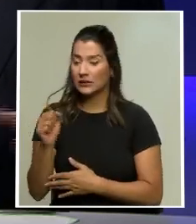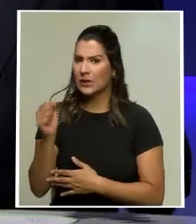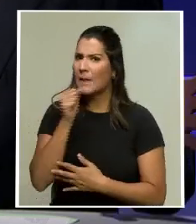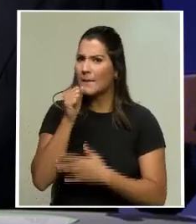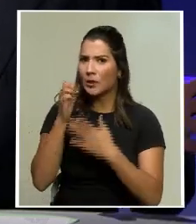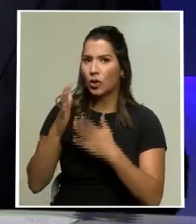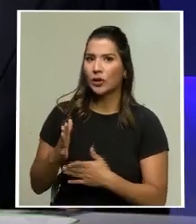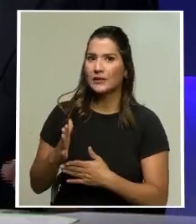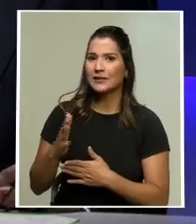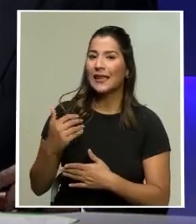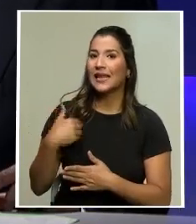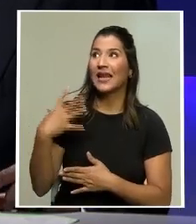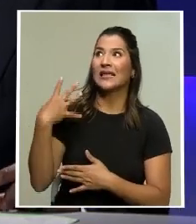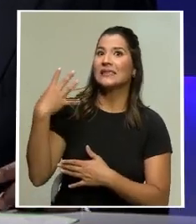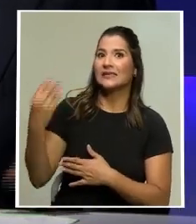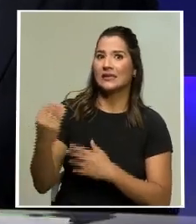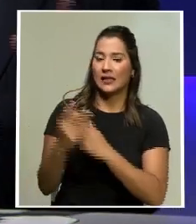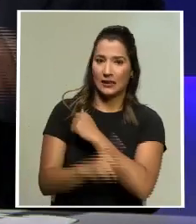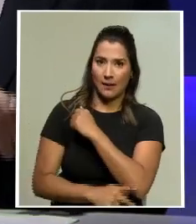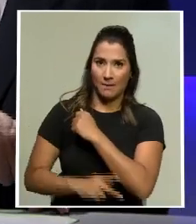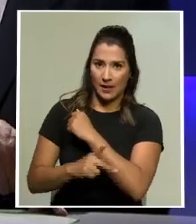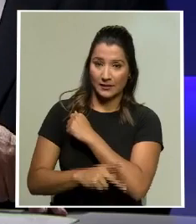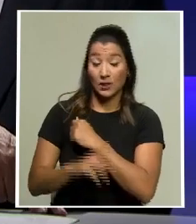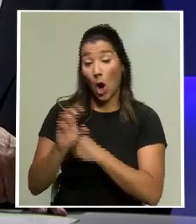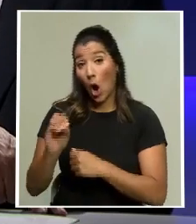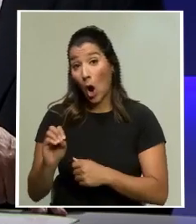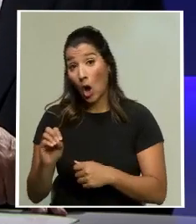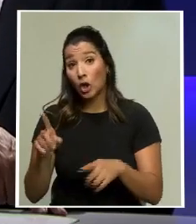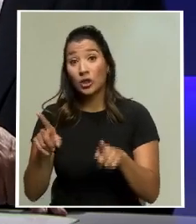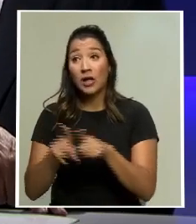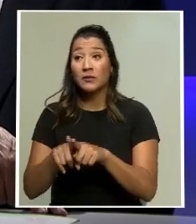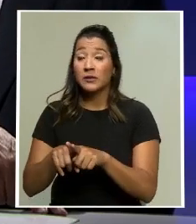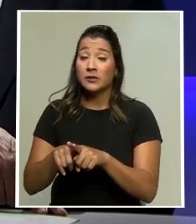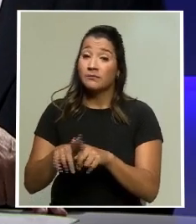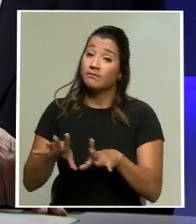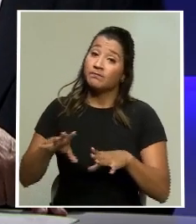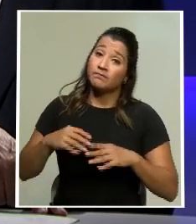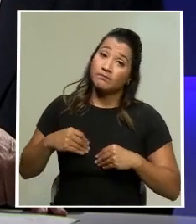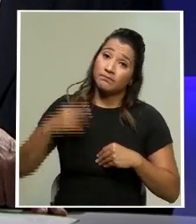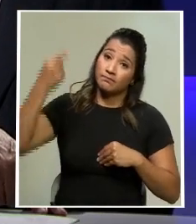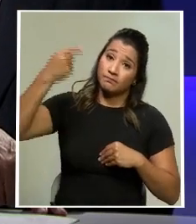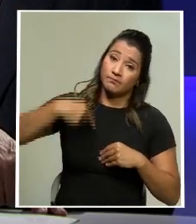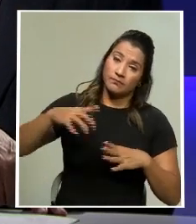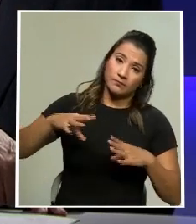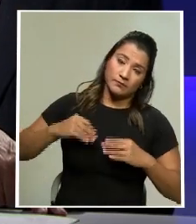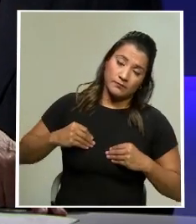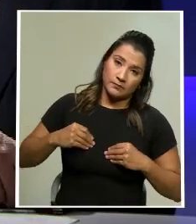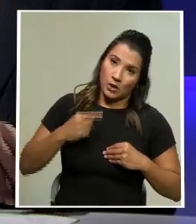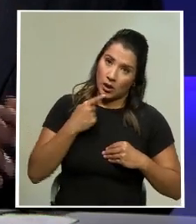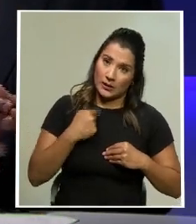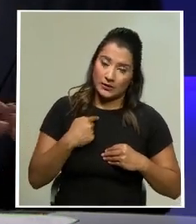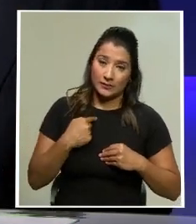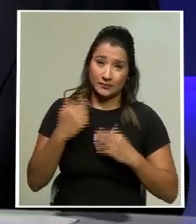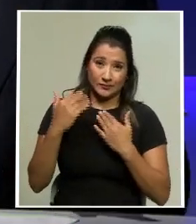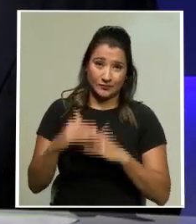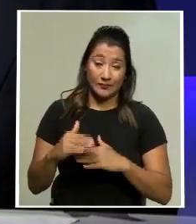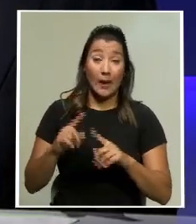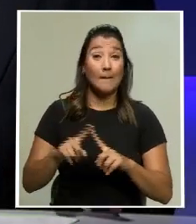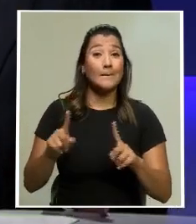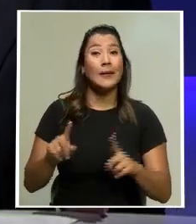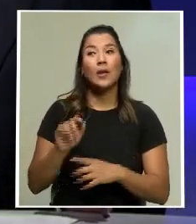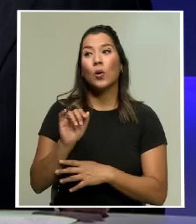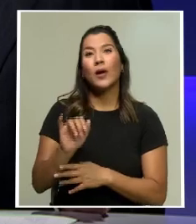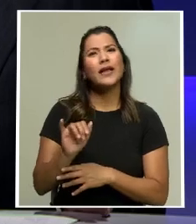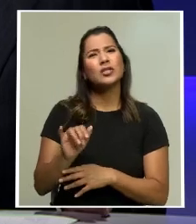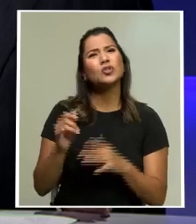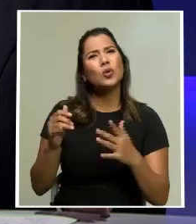periodistas tenían que salir del país o someterse a las reglas del dictador militar de turno. Pero eso se había